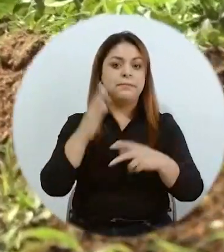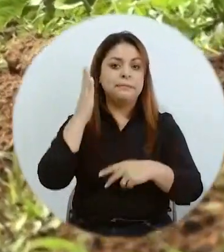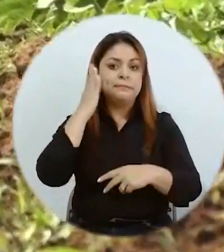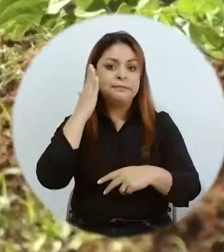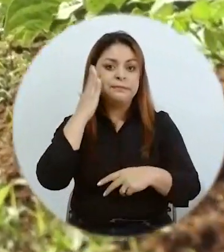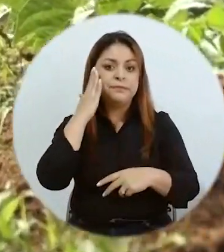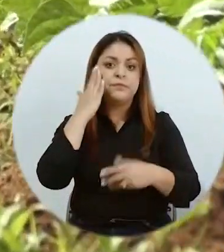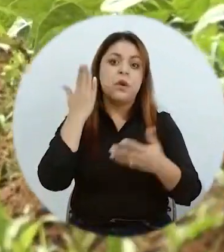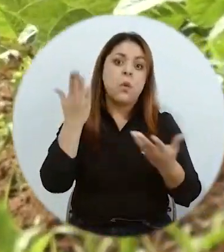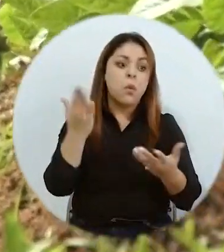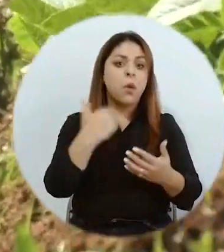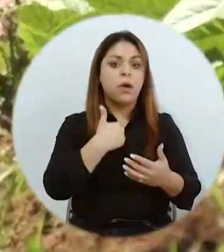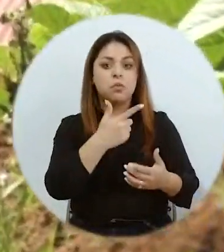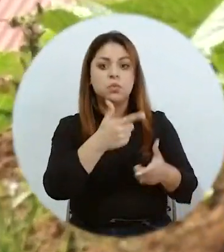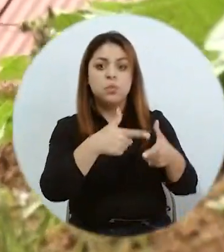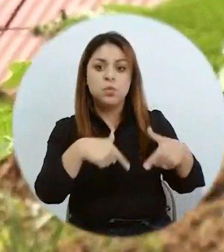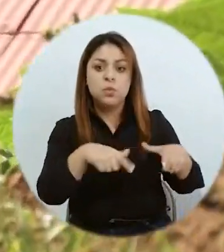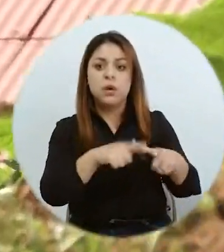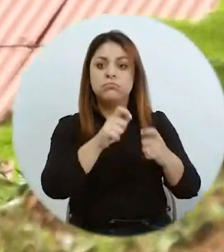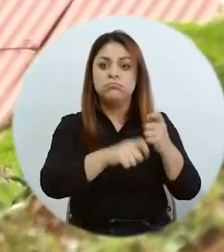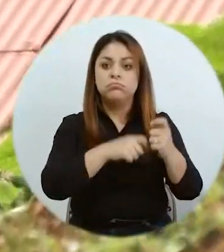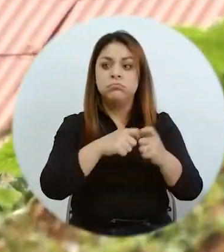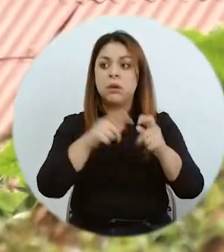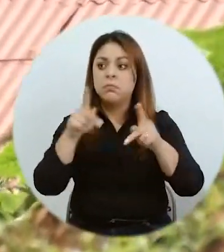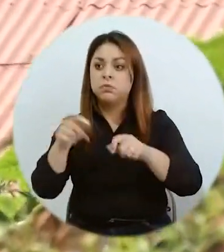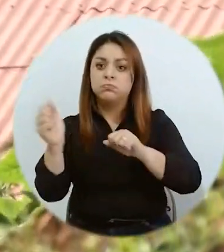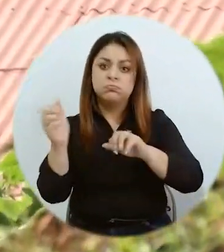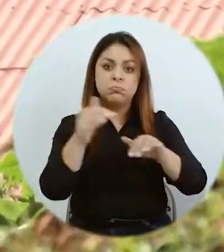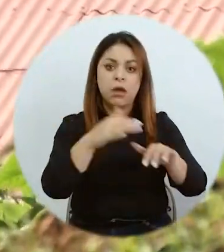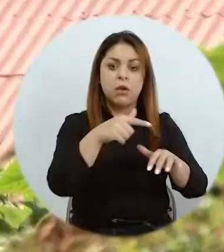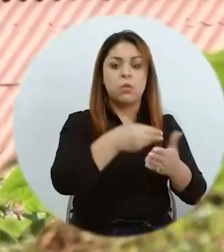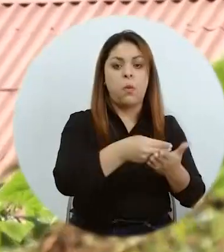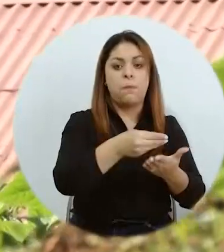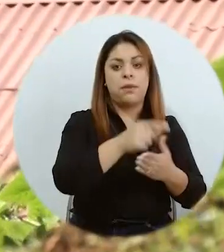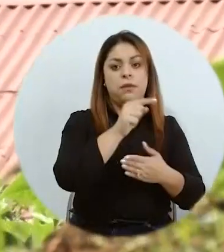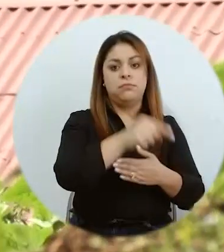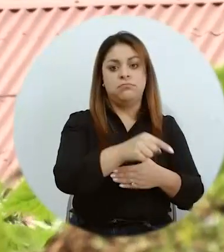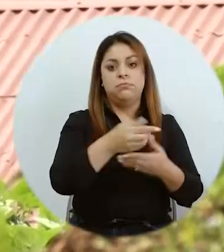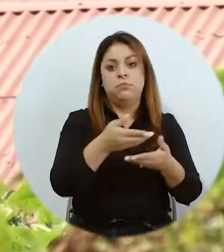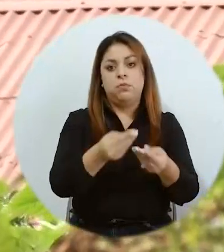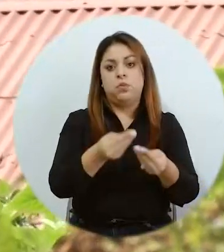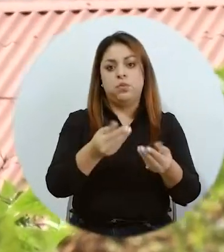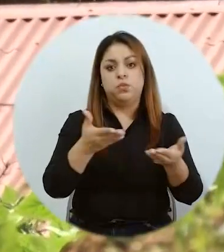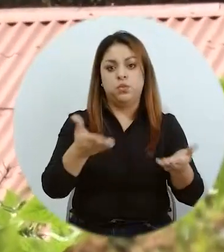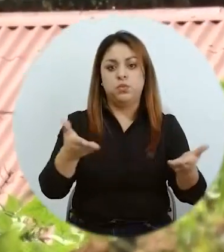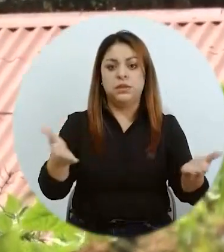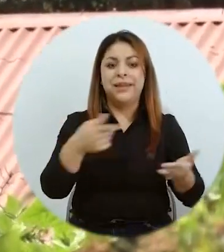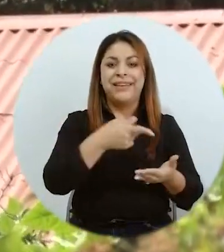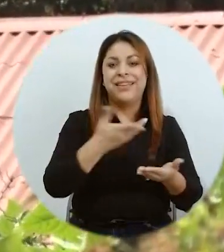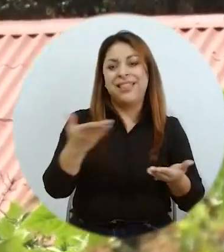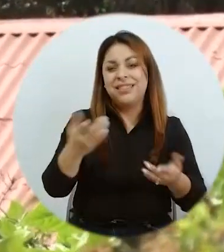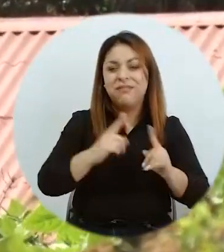que la gente sepa o que haya un lugar específico para que la gente vaya a comprar esos productos, o sea,